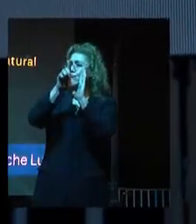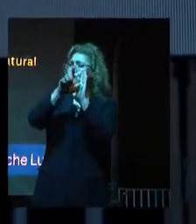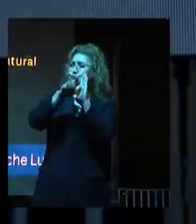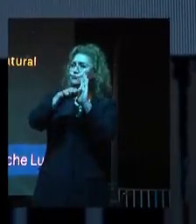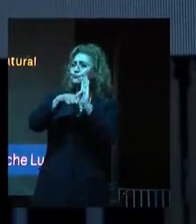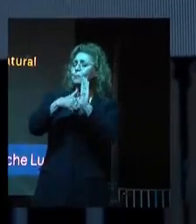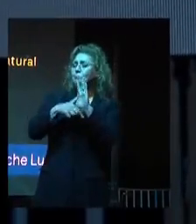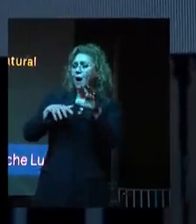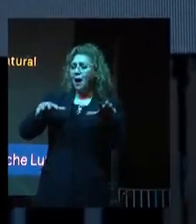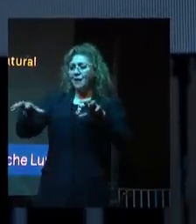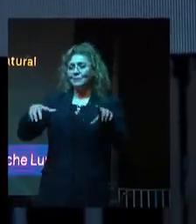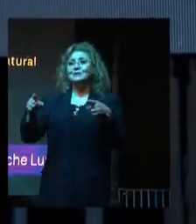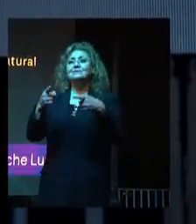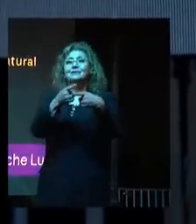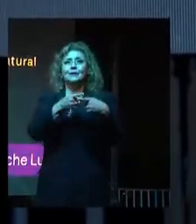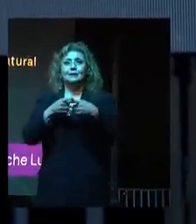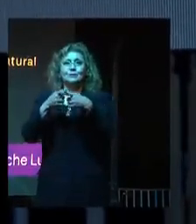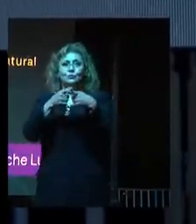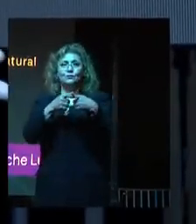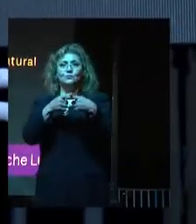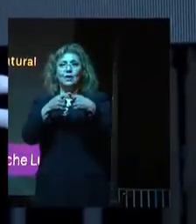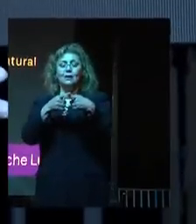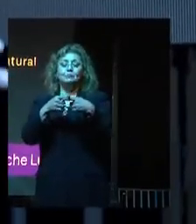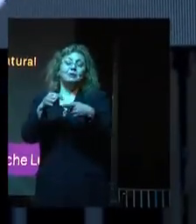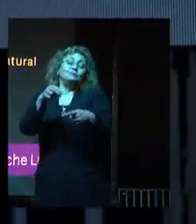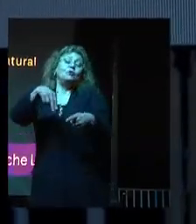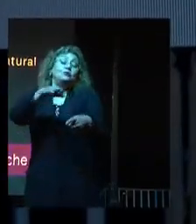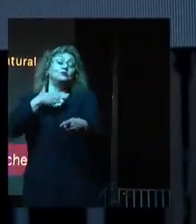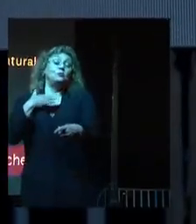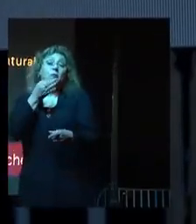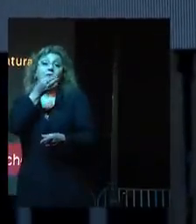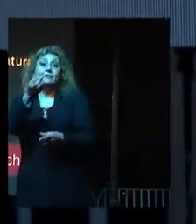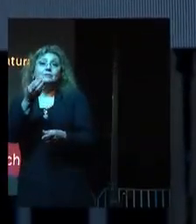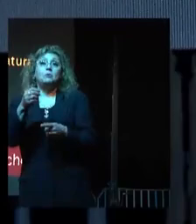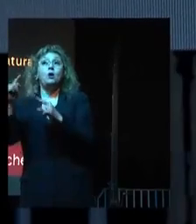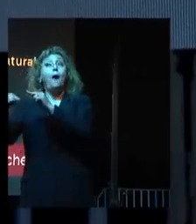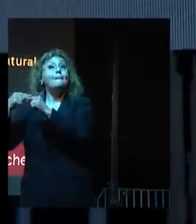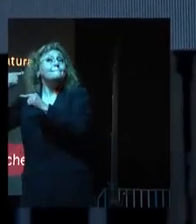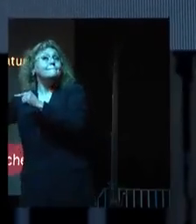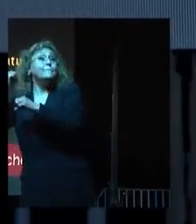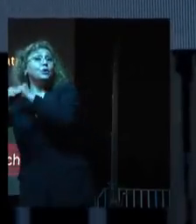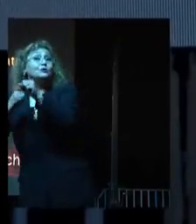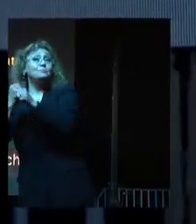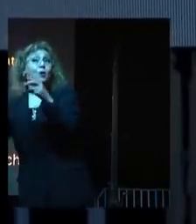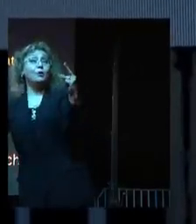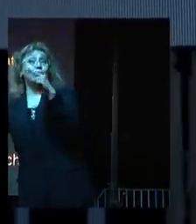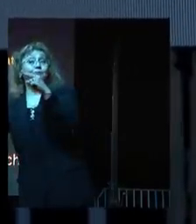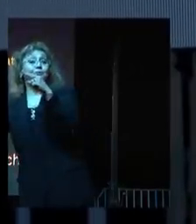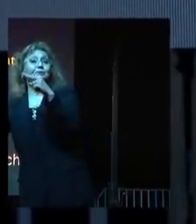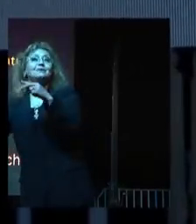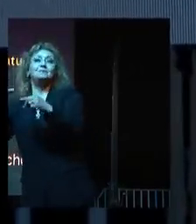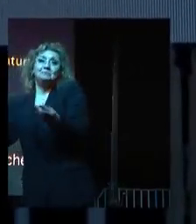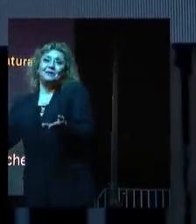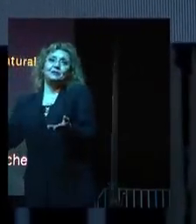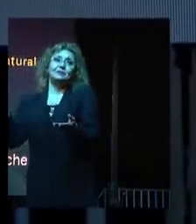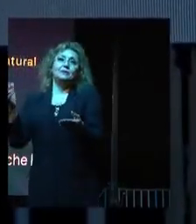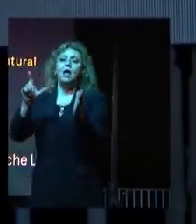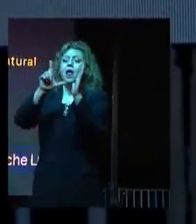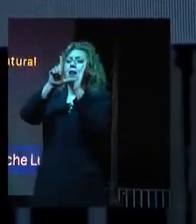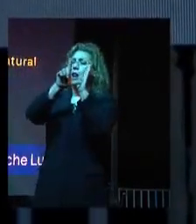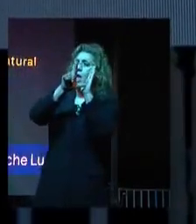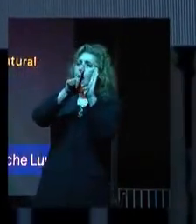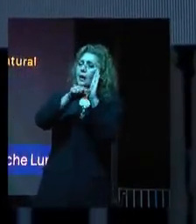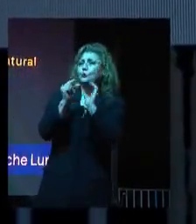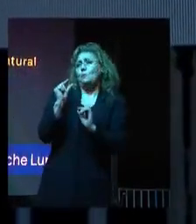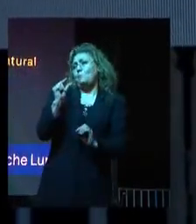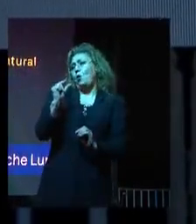las actividades sociales, claro, si nosotros hacemos algo aquí, decimos ya el año que viene nos encontramos de nuevo, sería bastante lento lo que